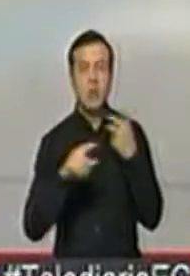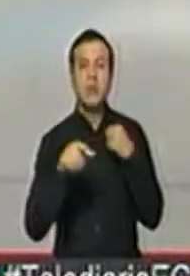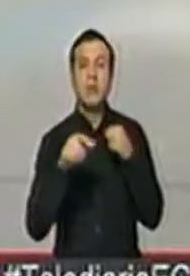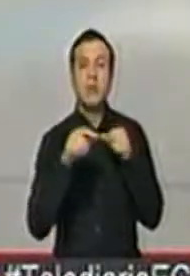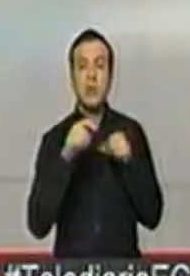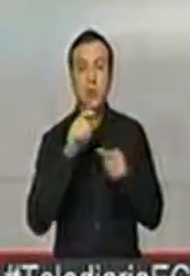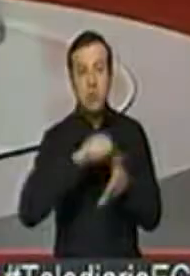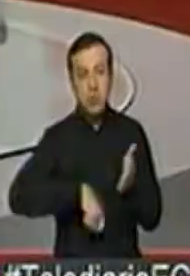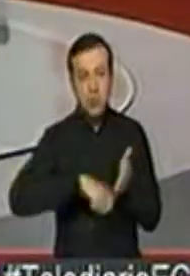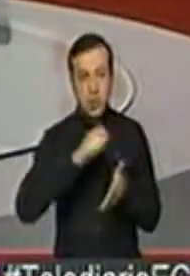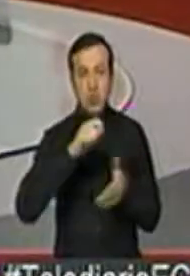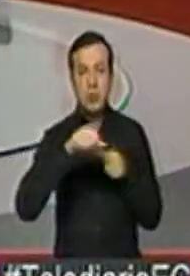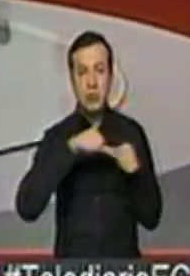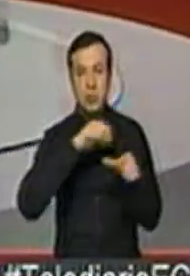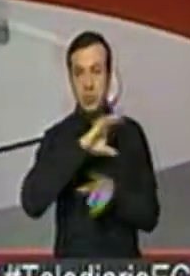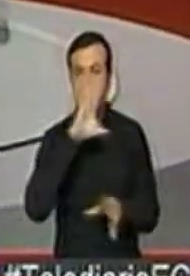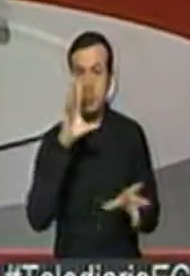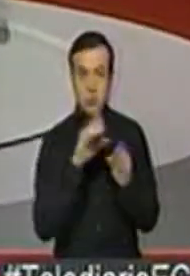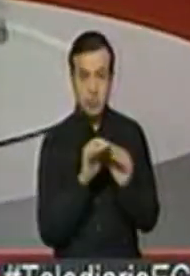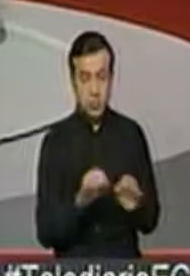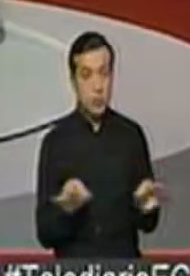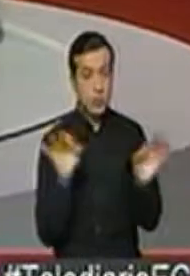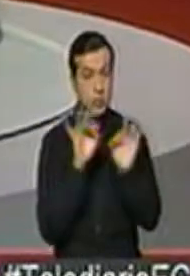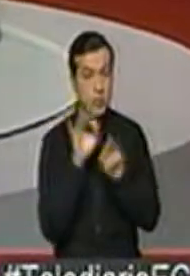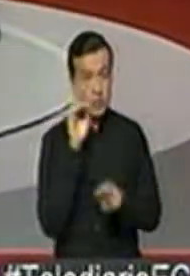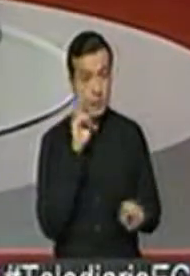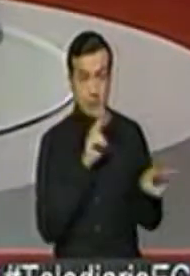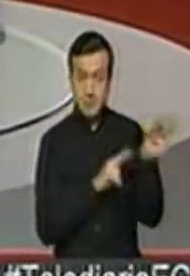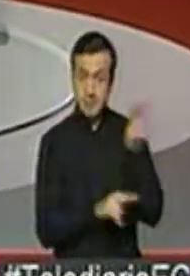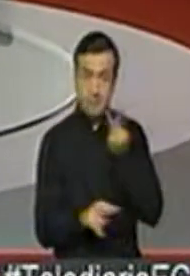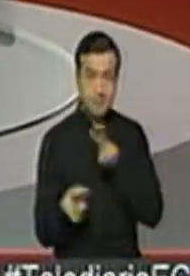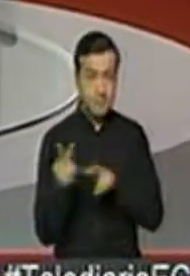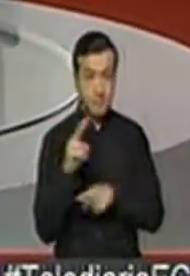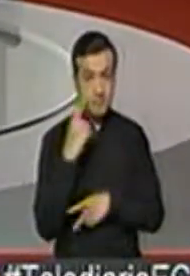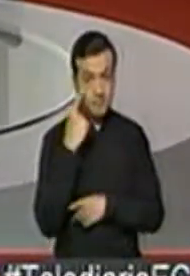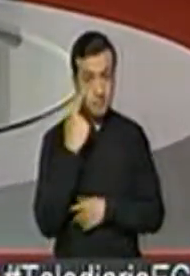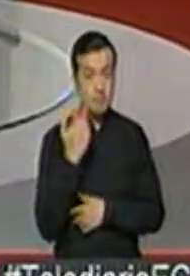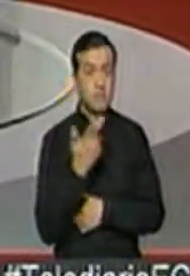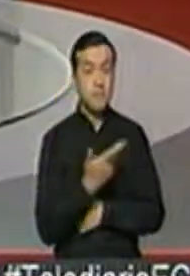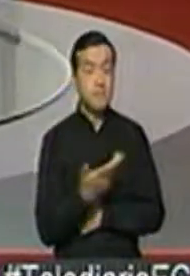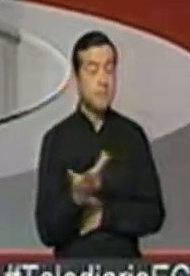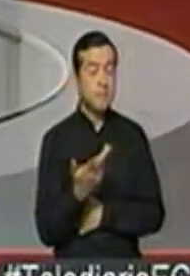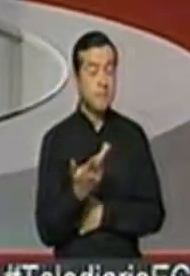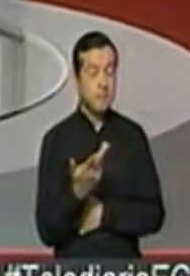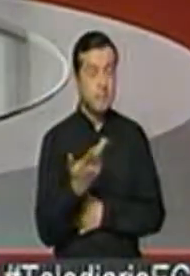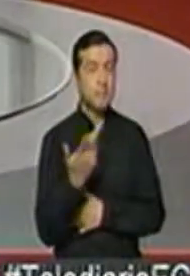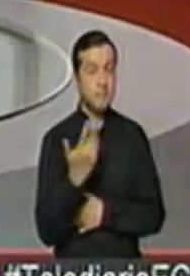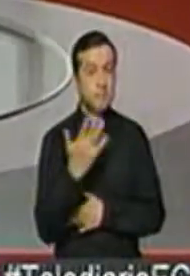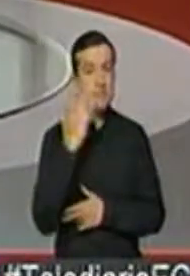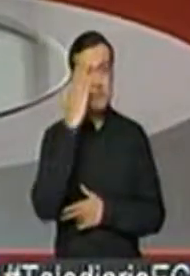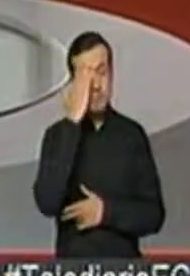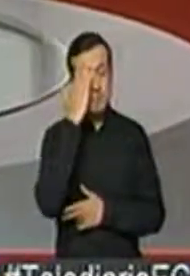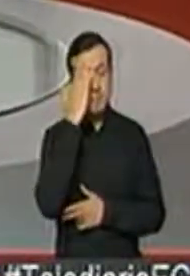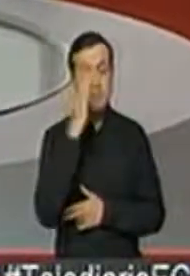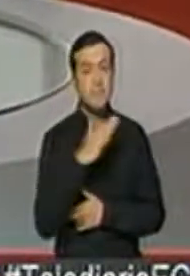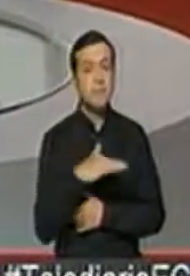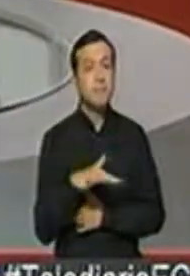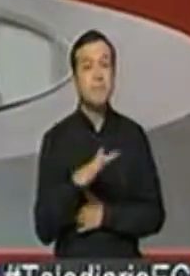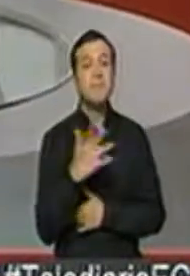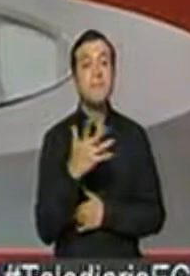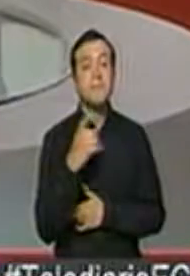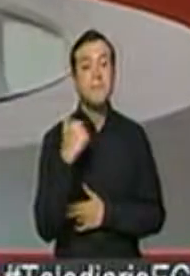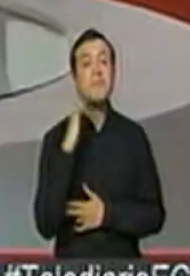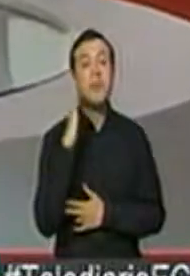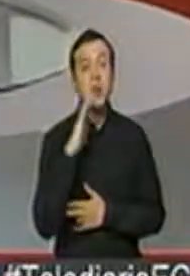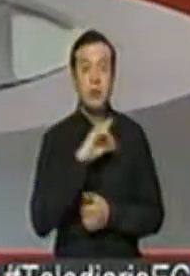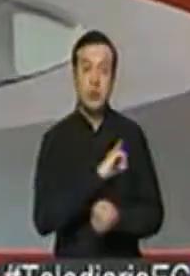de contrato. Es muy importante la evaluación, porque vamos a conocer justamente dónde se tiene